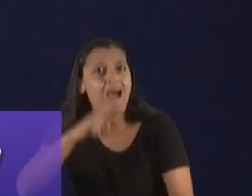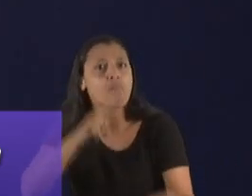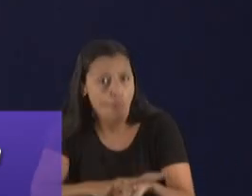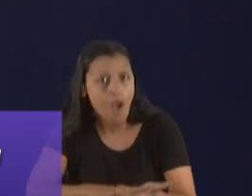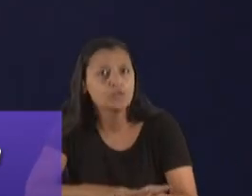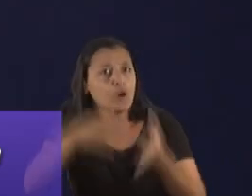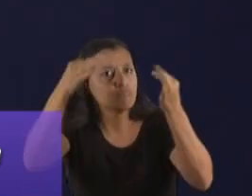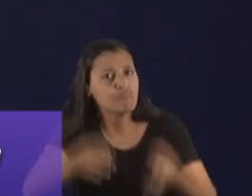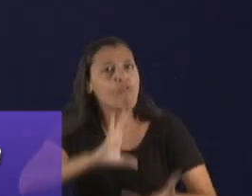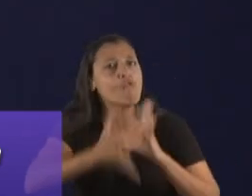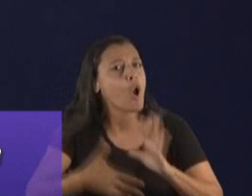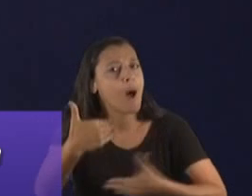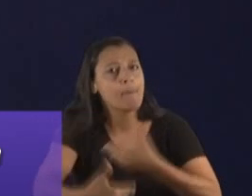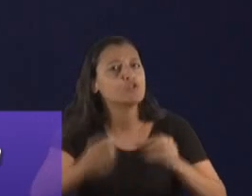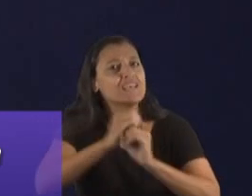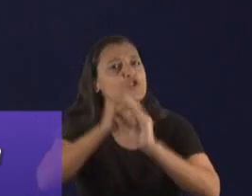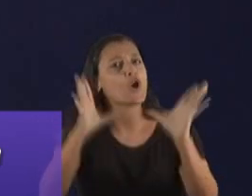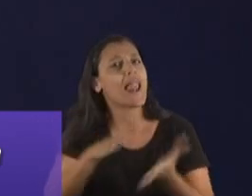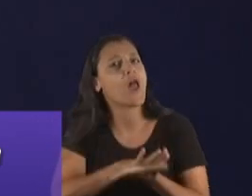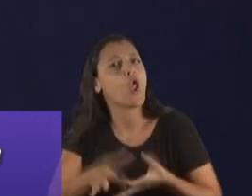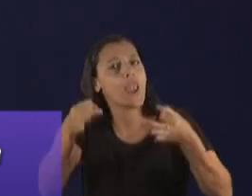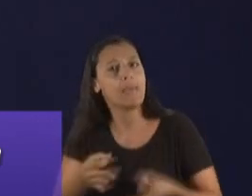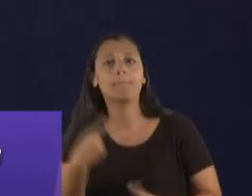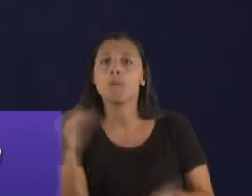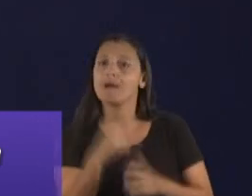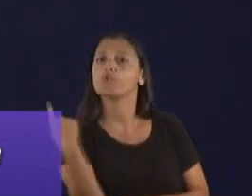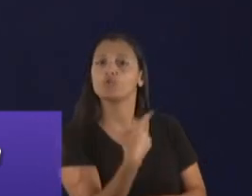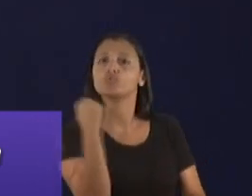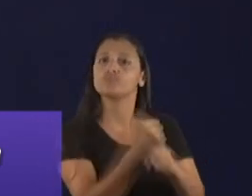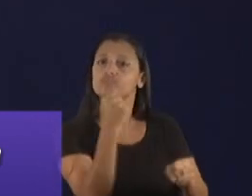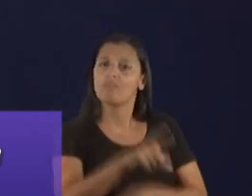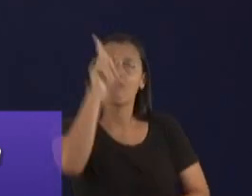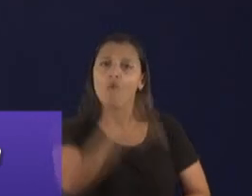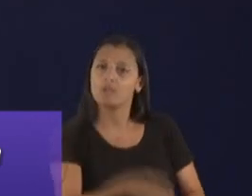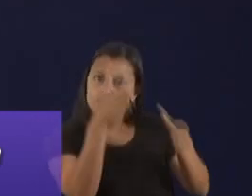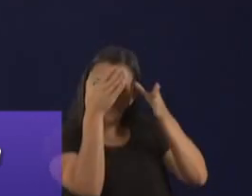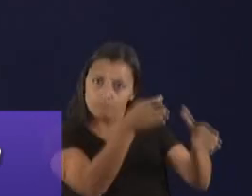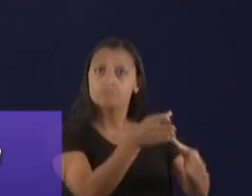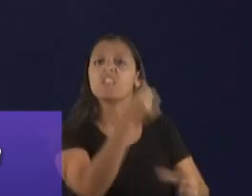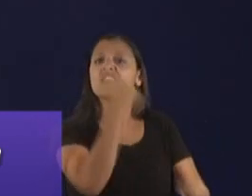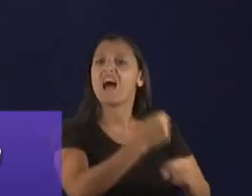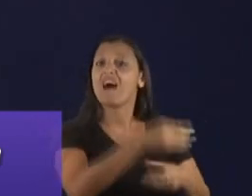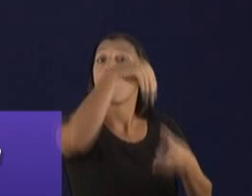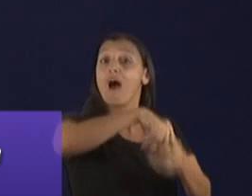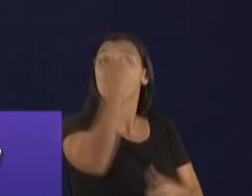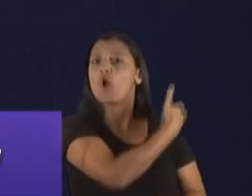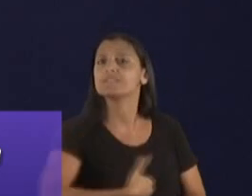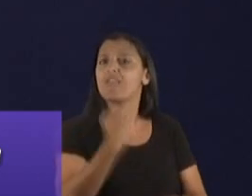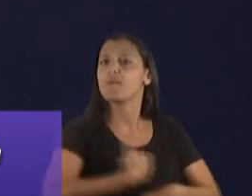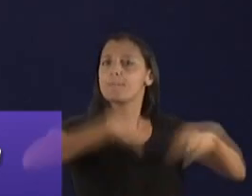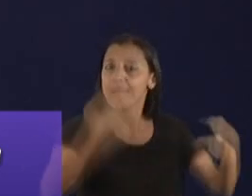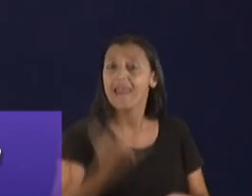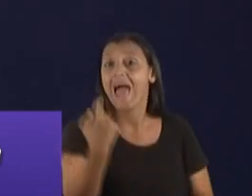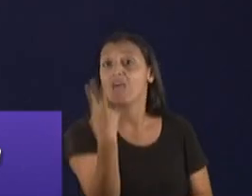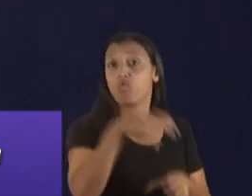manera transparente. Estamos trabajando fuertemente en la eficiencia también del Estado. Hay dos organismos del Estado, la